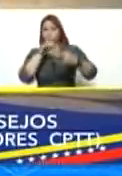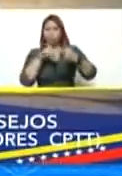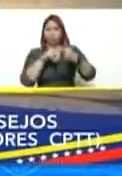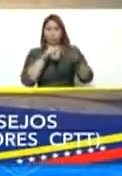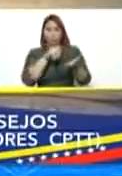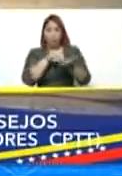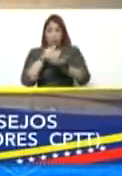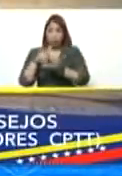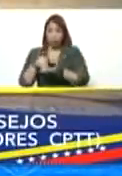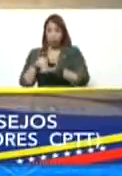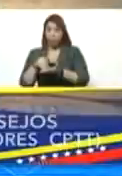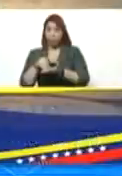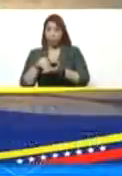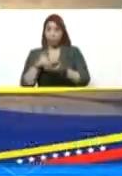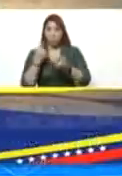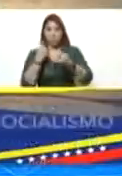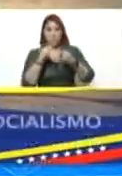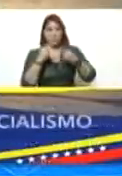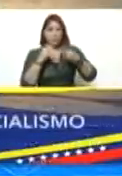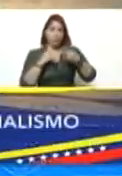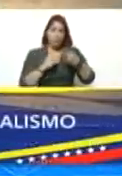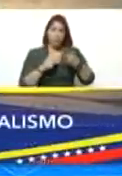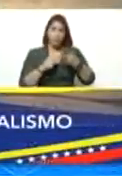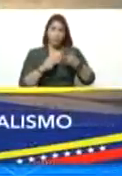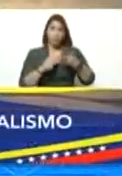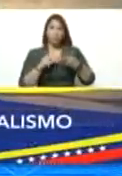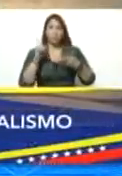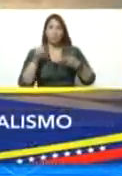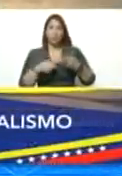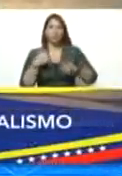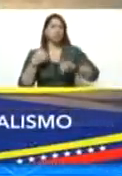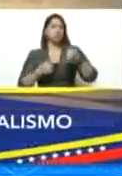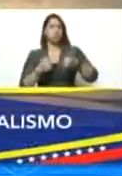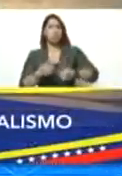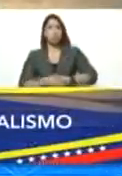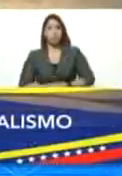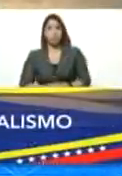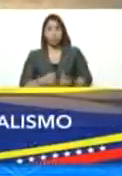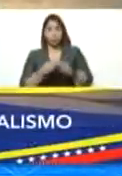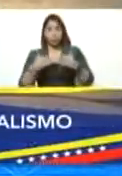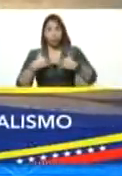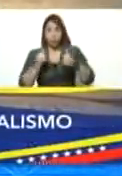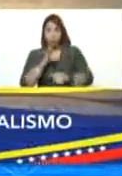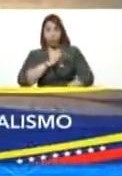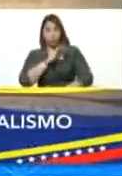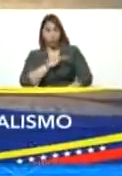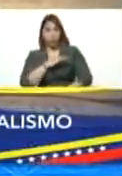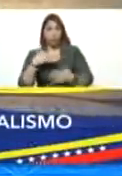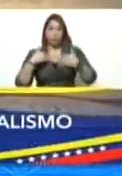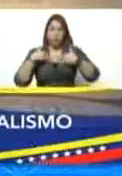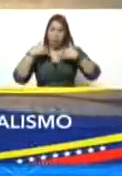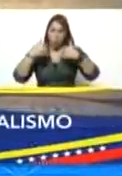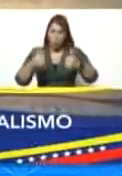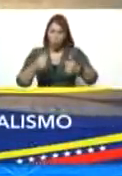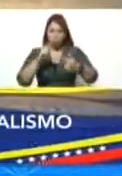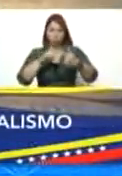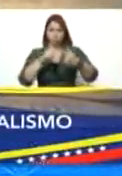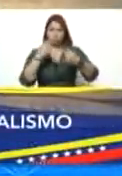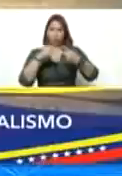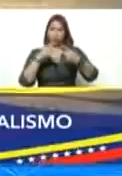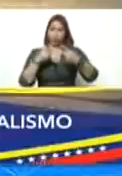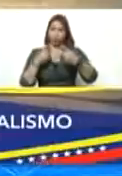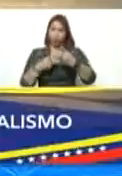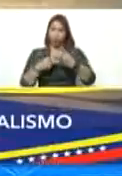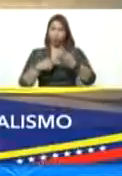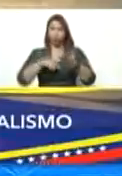Gastos diversos. Entre ellos, bueno, toda la seguridad social, la salud, etcétera, el